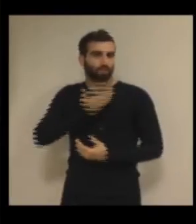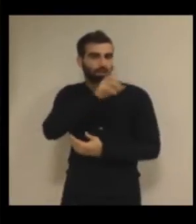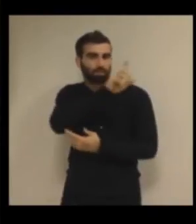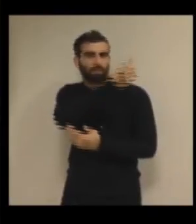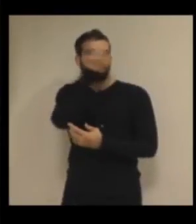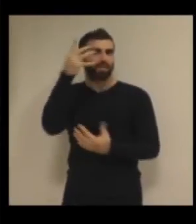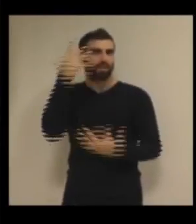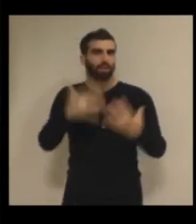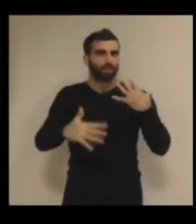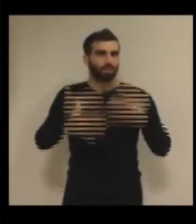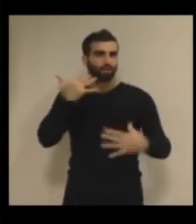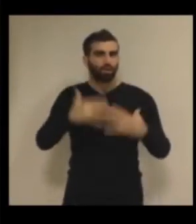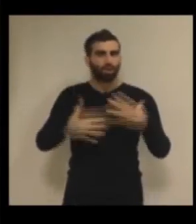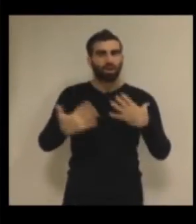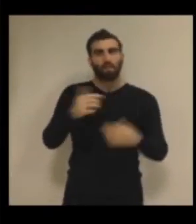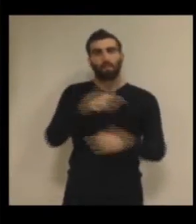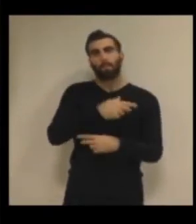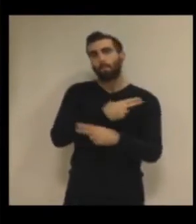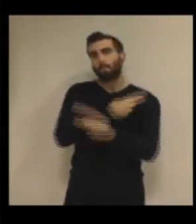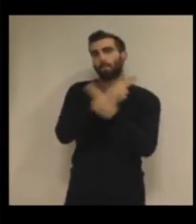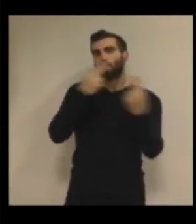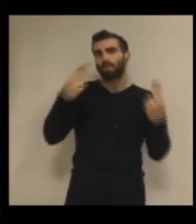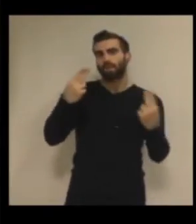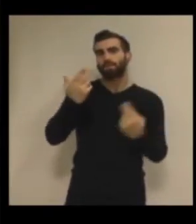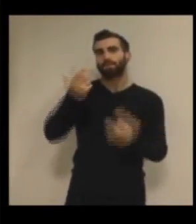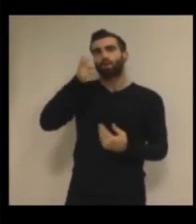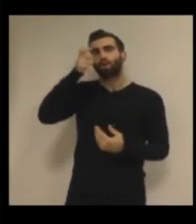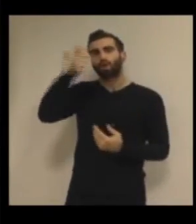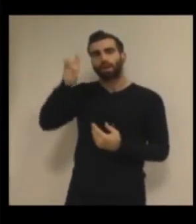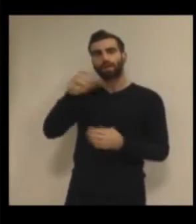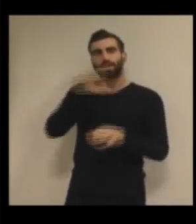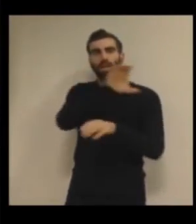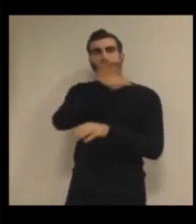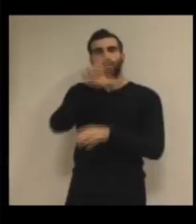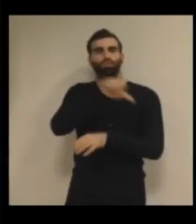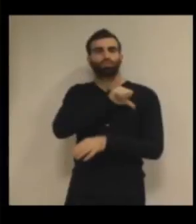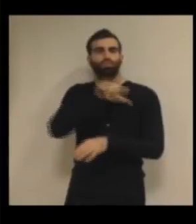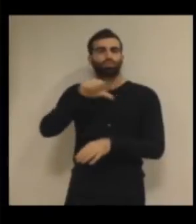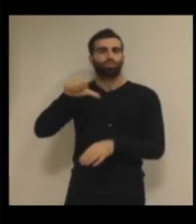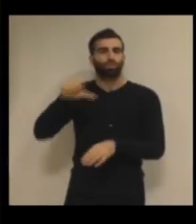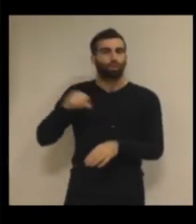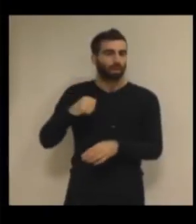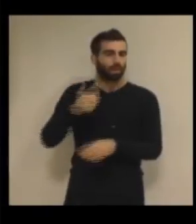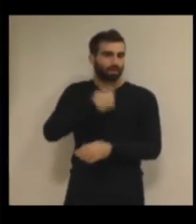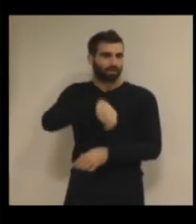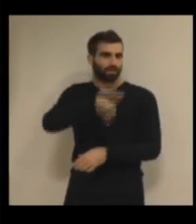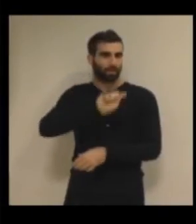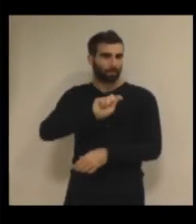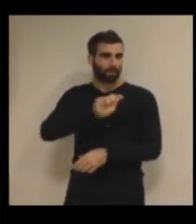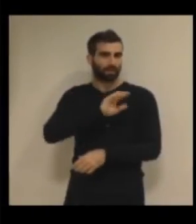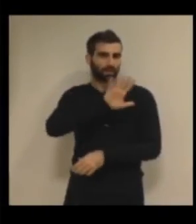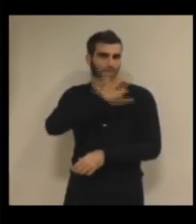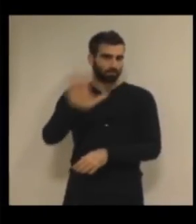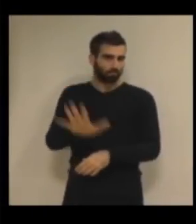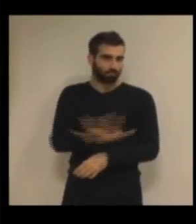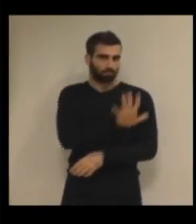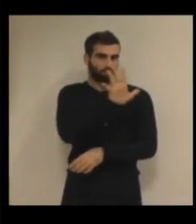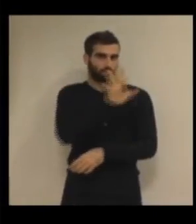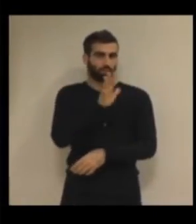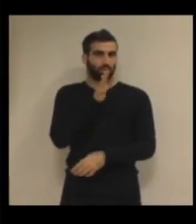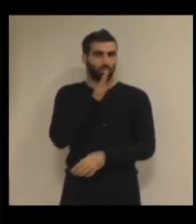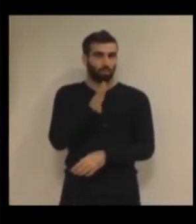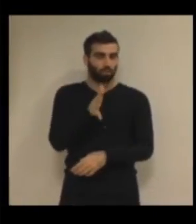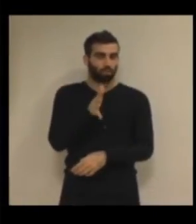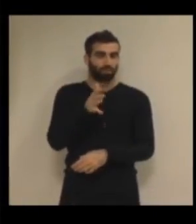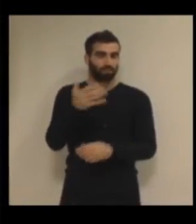locales, autonómicas y nacionales, ¿no? Pues porque los servicios de la administración electrónica son múltiples y parte del